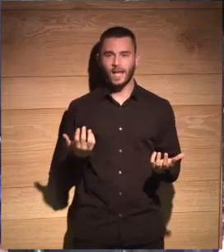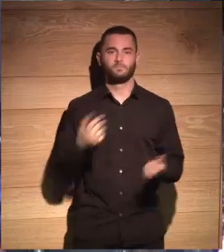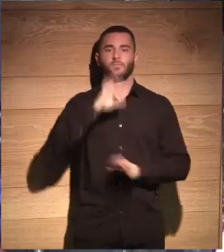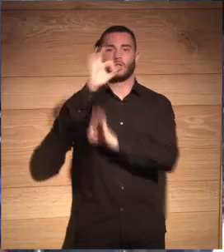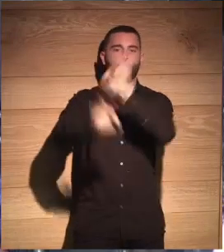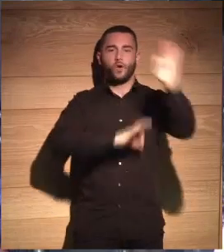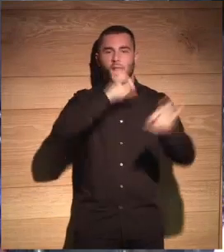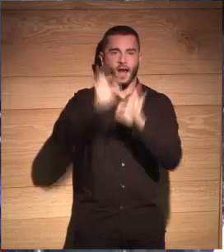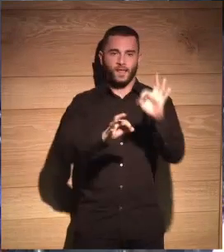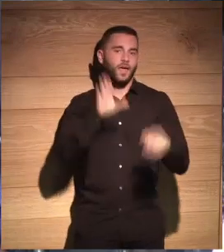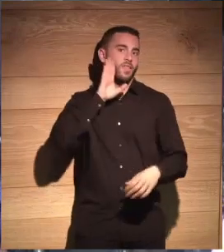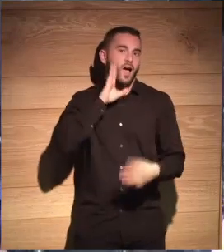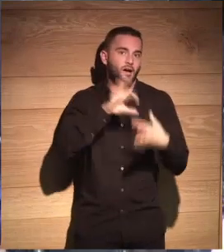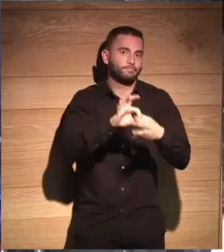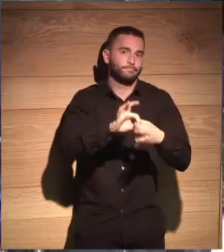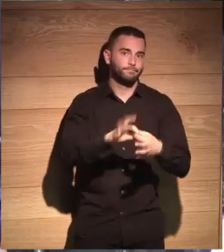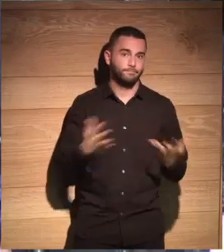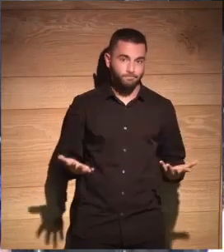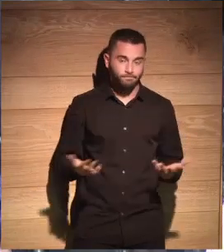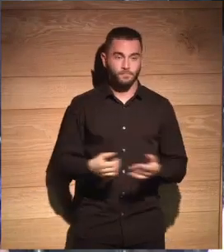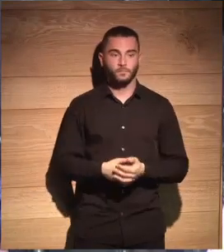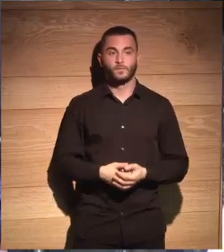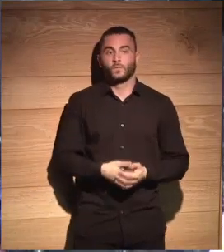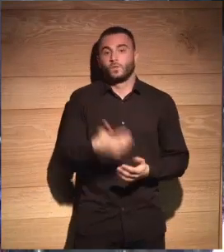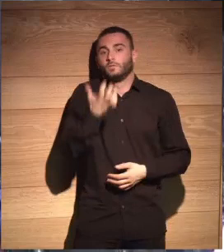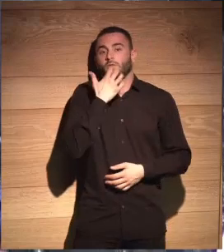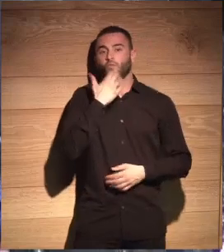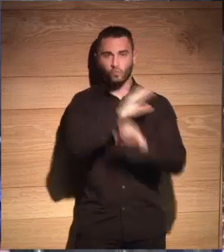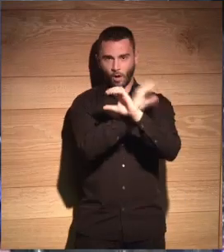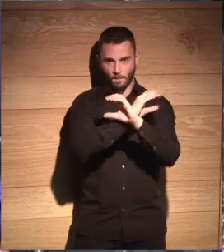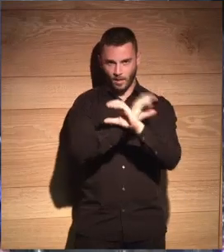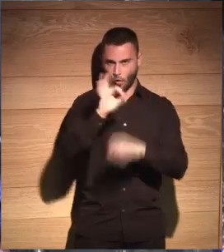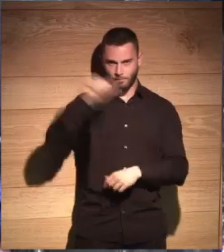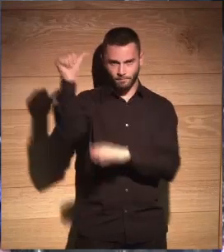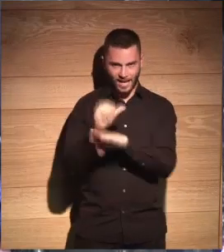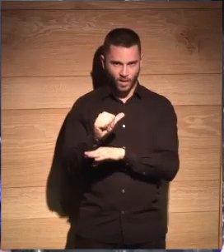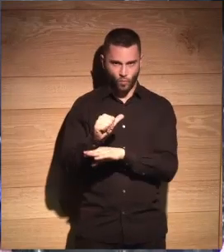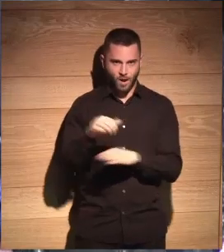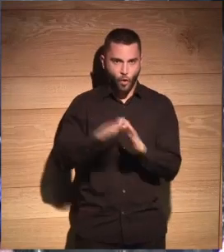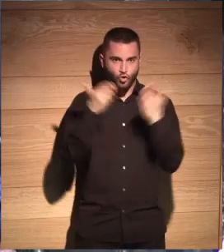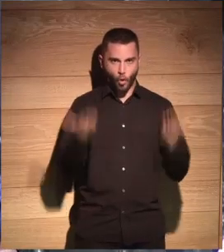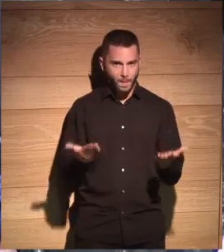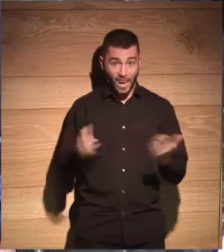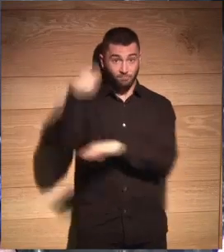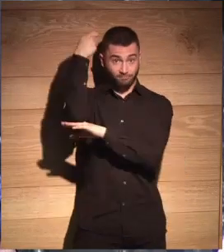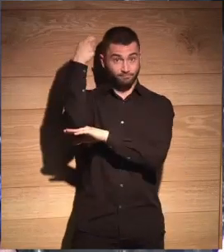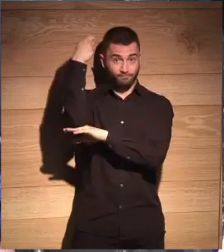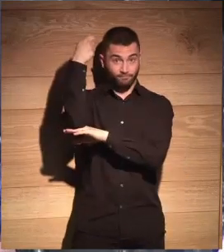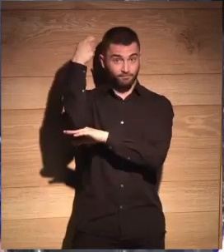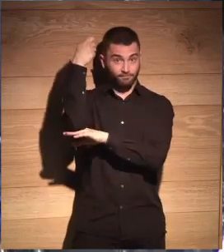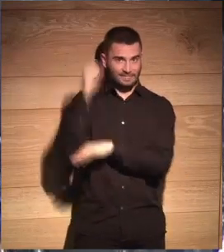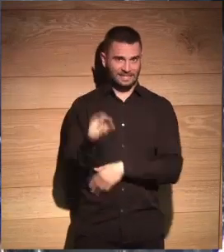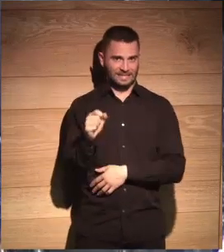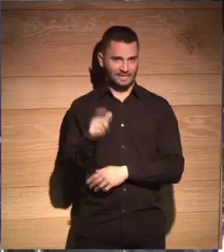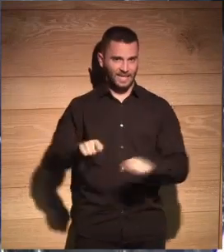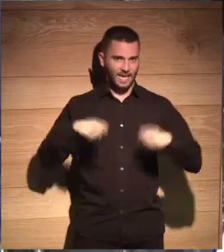organizada en ese sentido. Entonces, lógicamente, cuando un cómic, una película, una novela tiene éxito, la tendencia